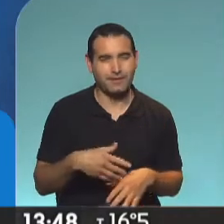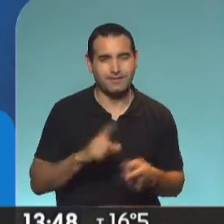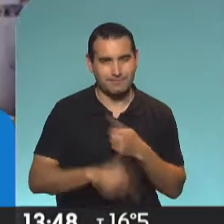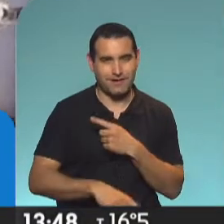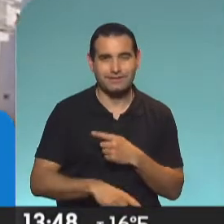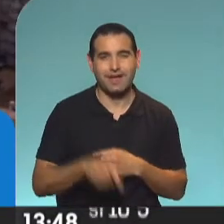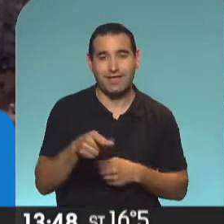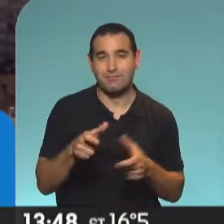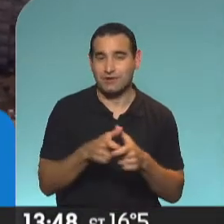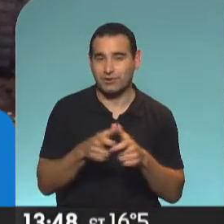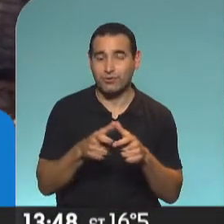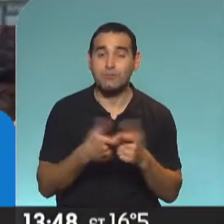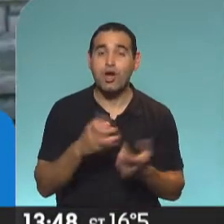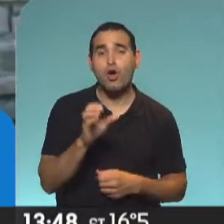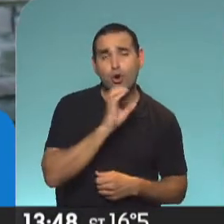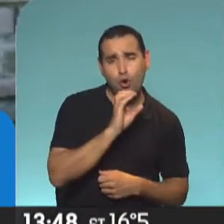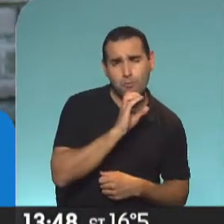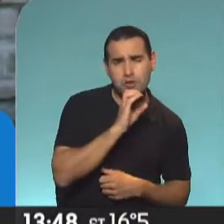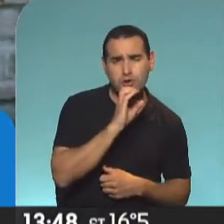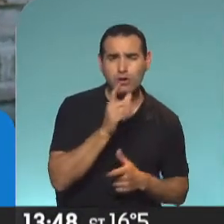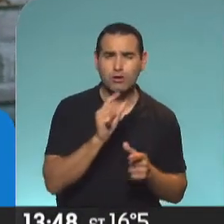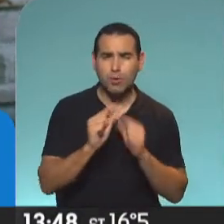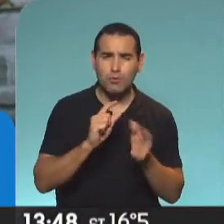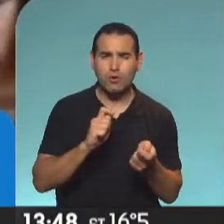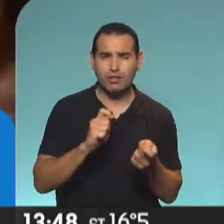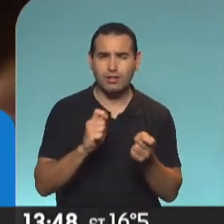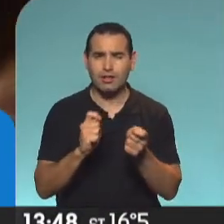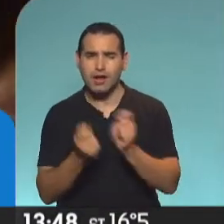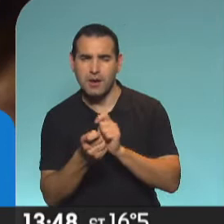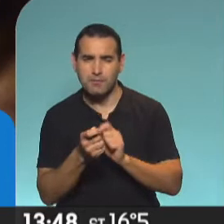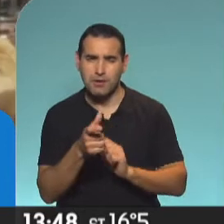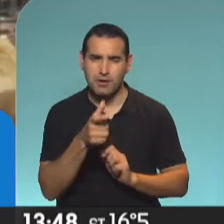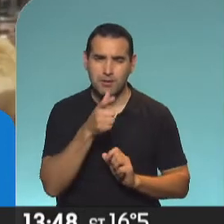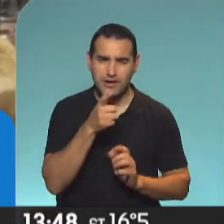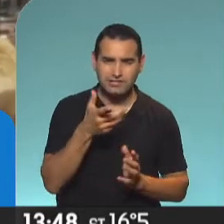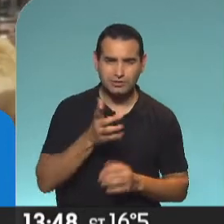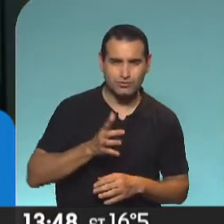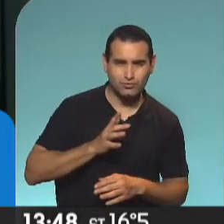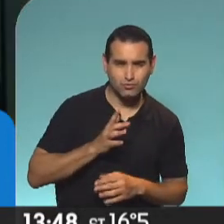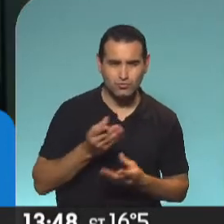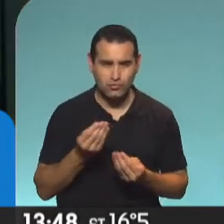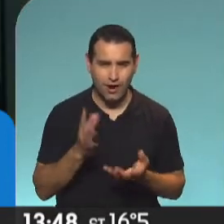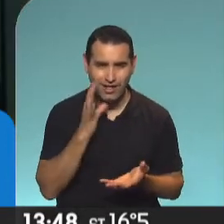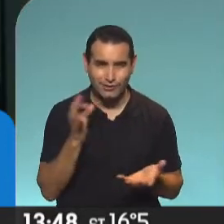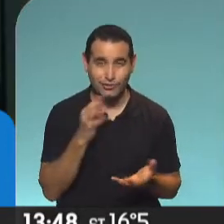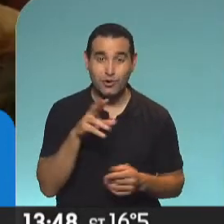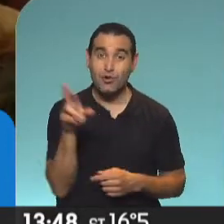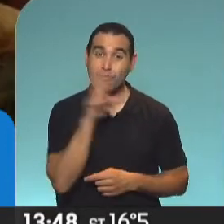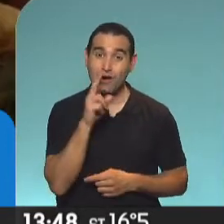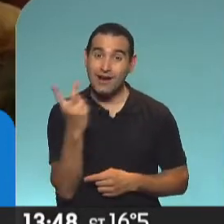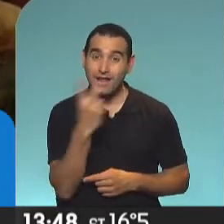teníamos película. En una comedia que después muta a un thriller acomediado. Porque en un momento, cuando ellas se